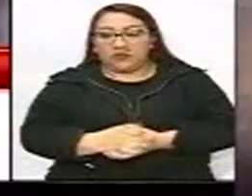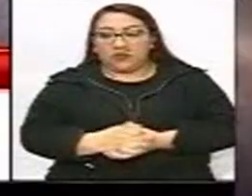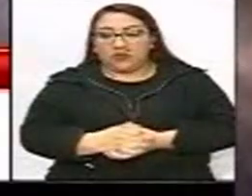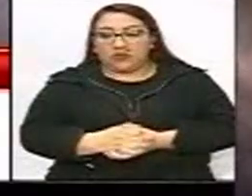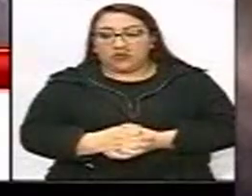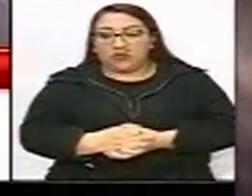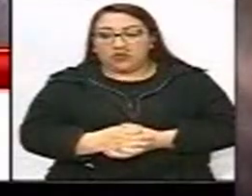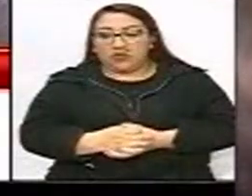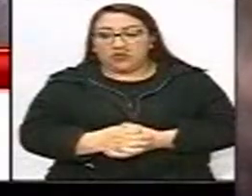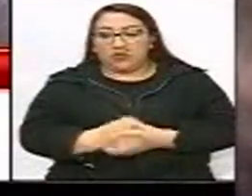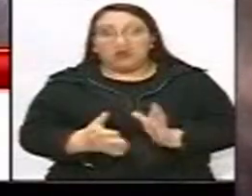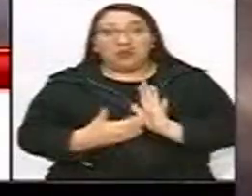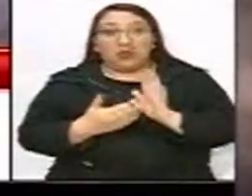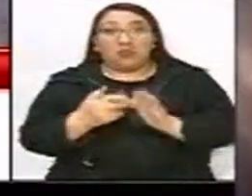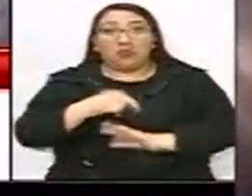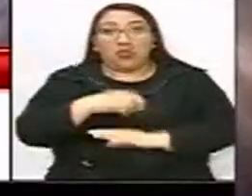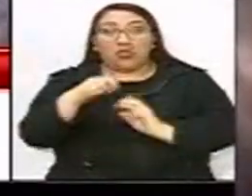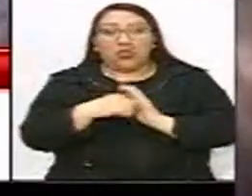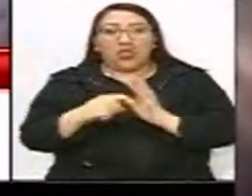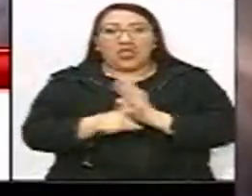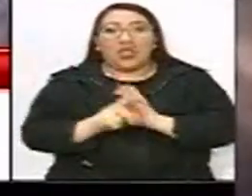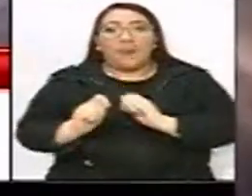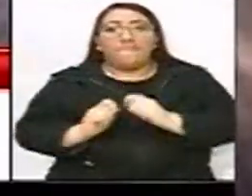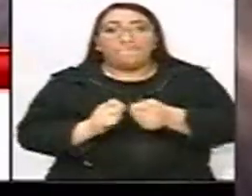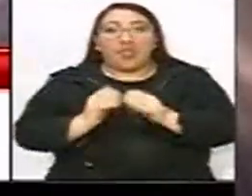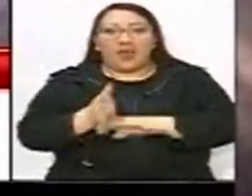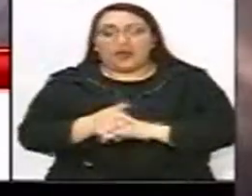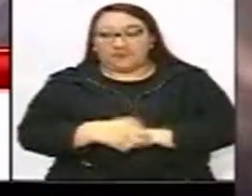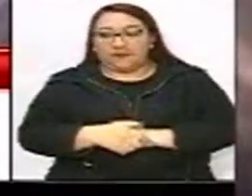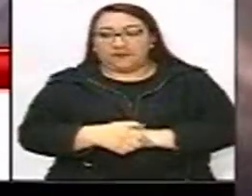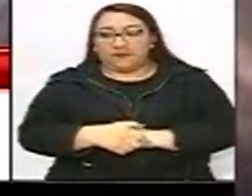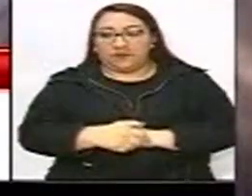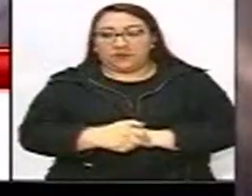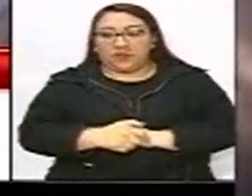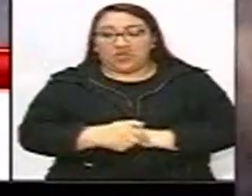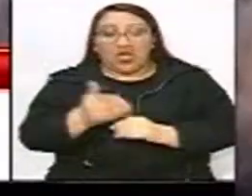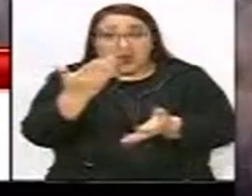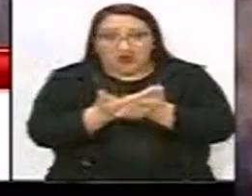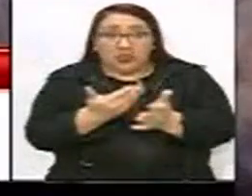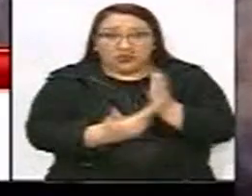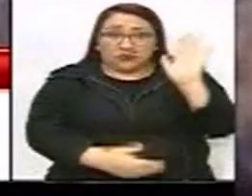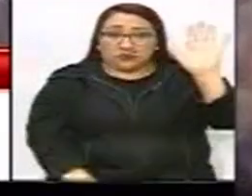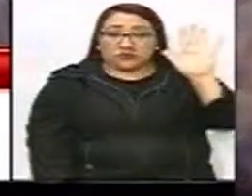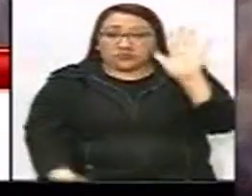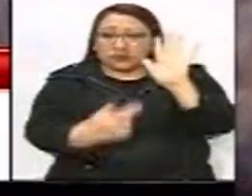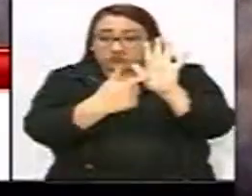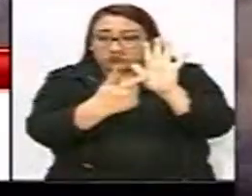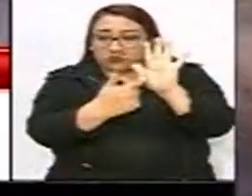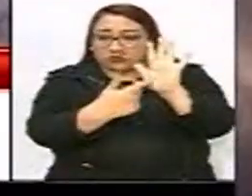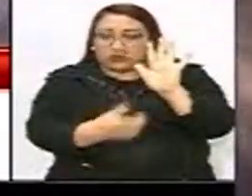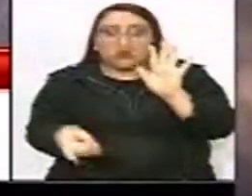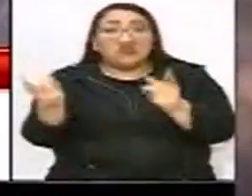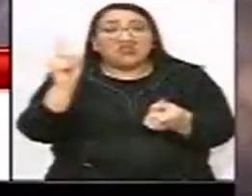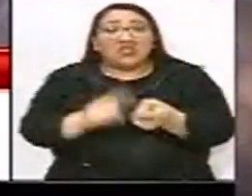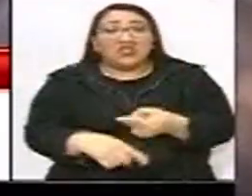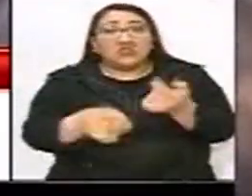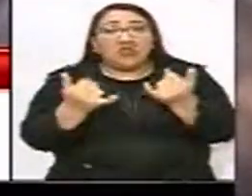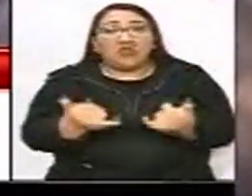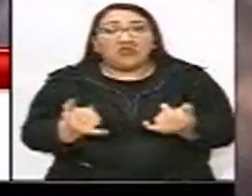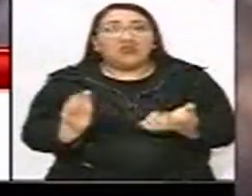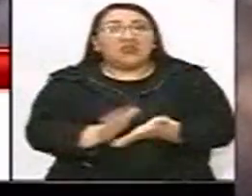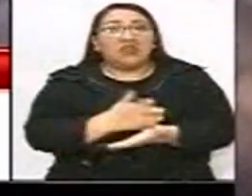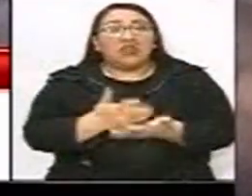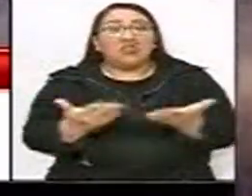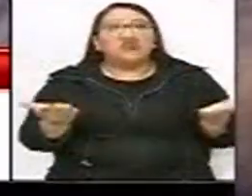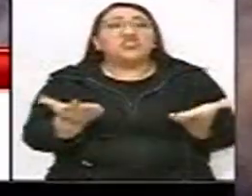hemos presentado un proyecto de ley de peajes. Acción Popular, aquí está. Hasta ahora nadie